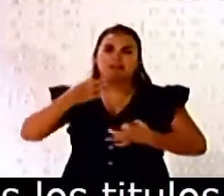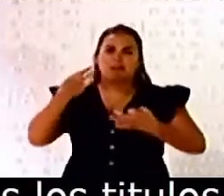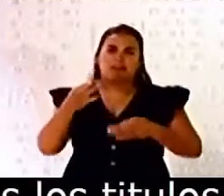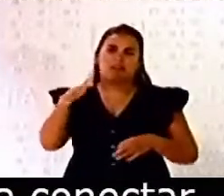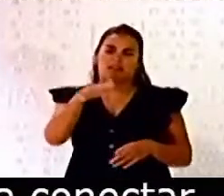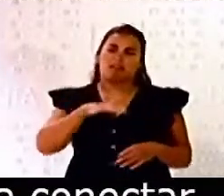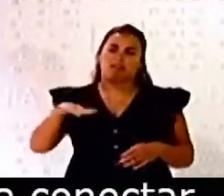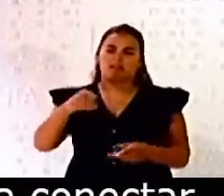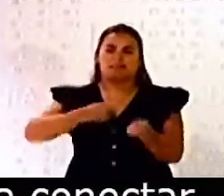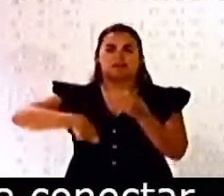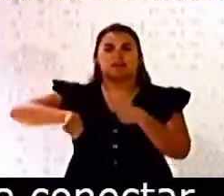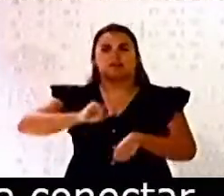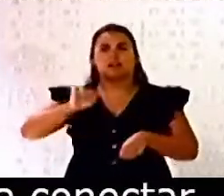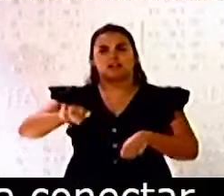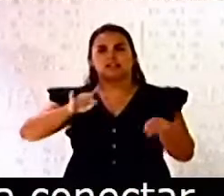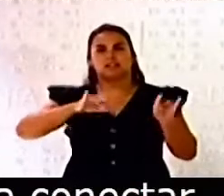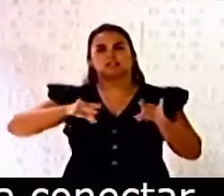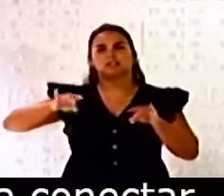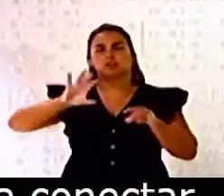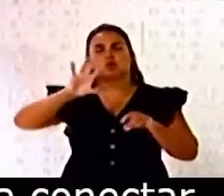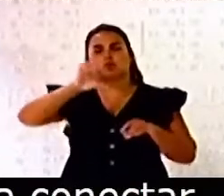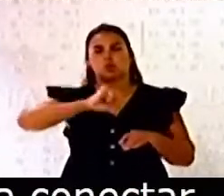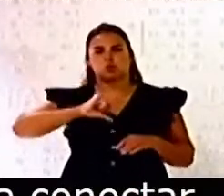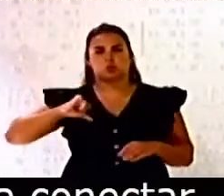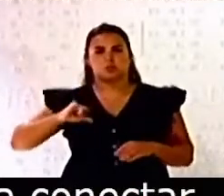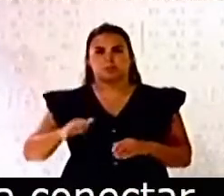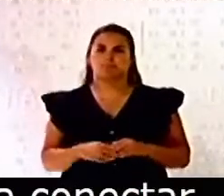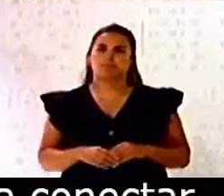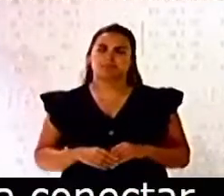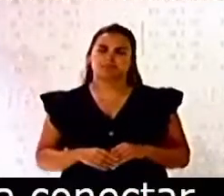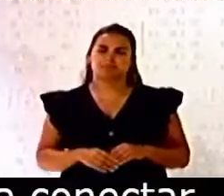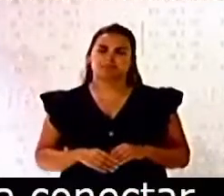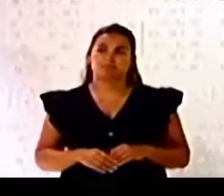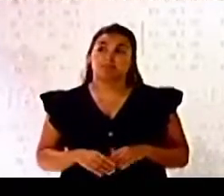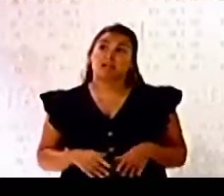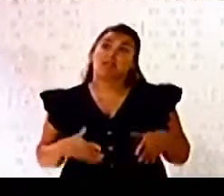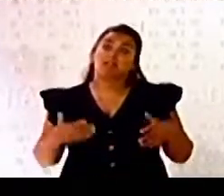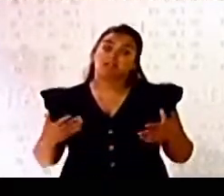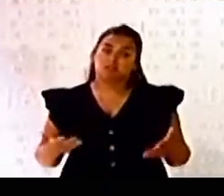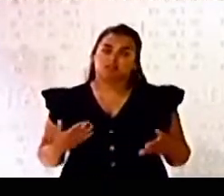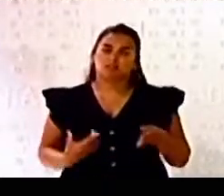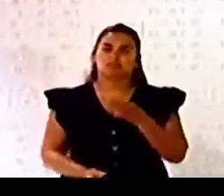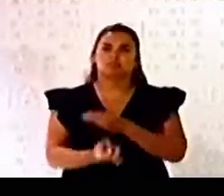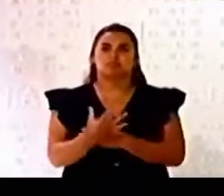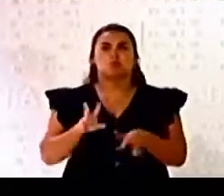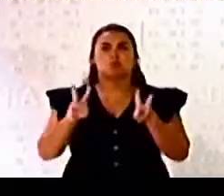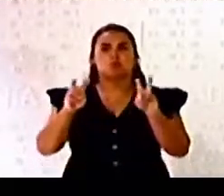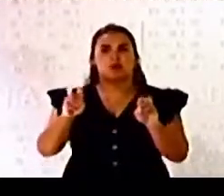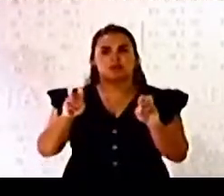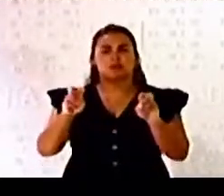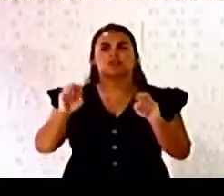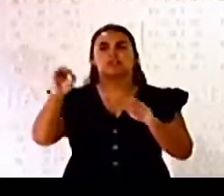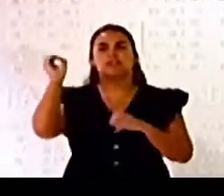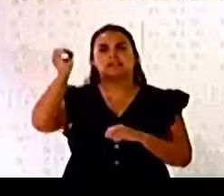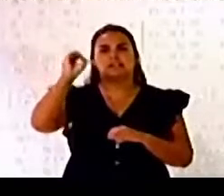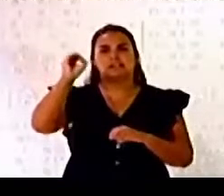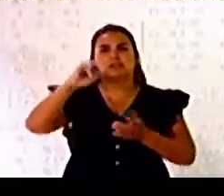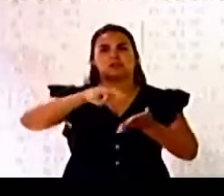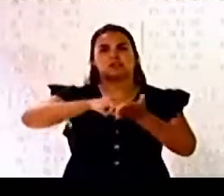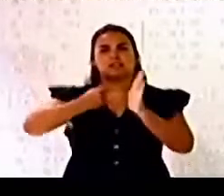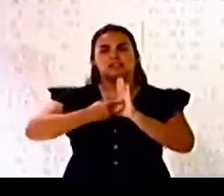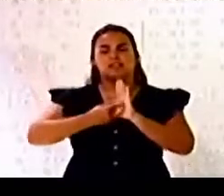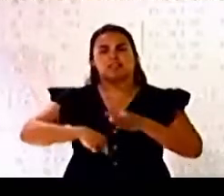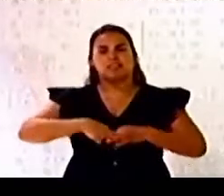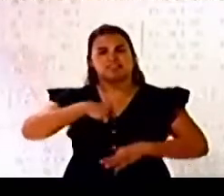mercado laboral en nuestra comunidad autónoma. En ese sentido, se implantan nuevos el grado de Ingeniería